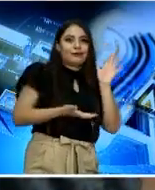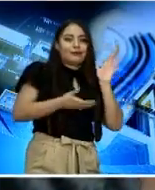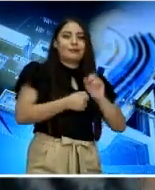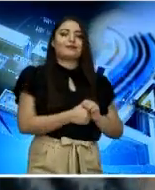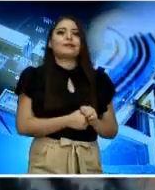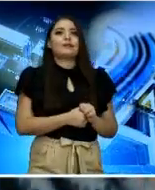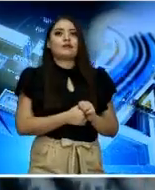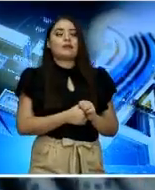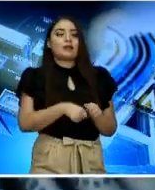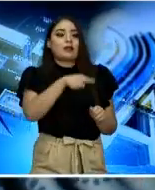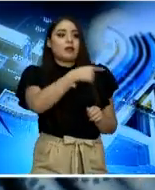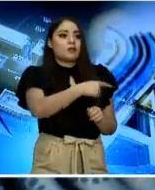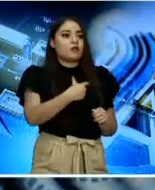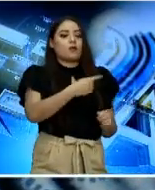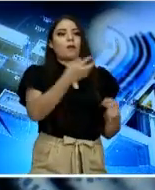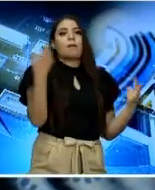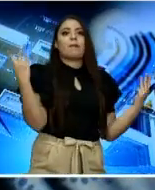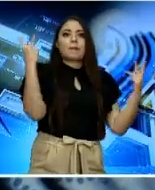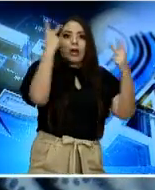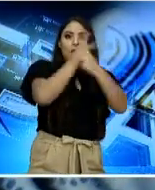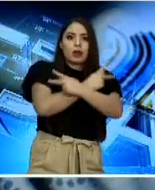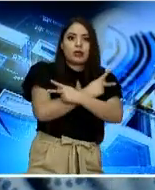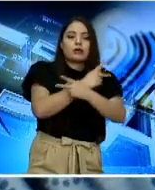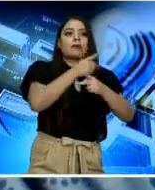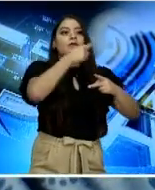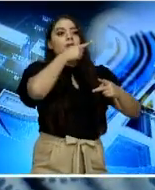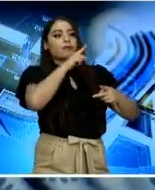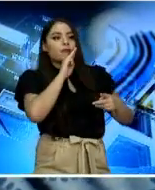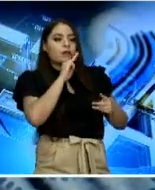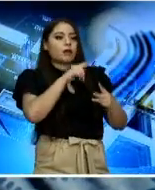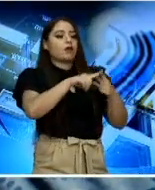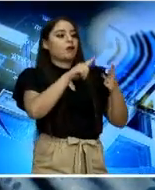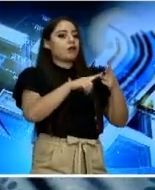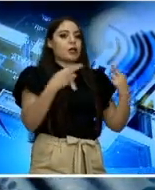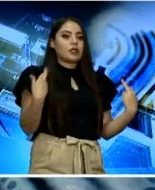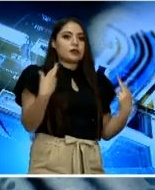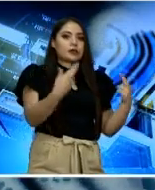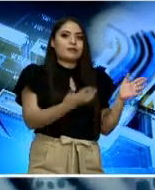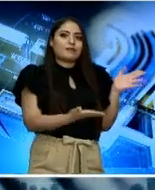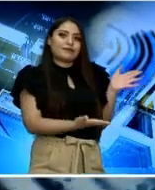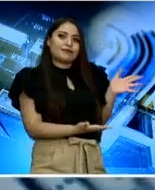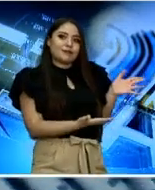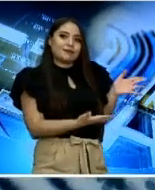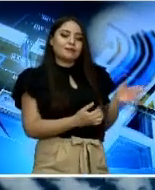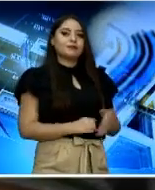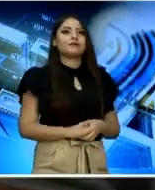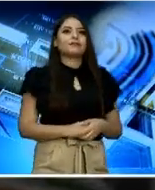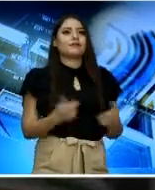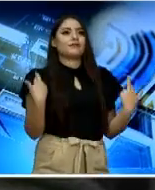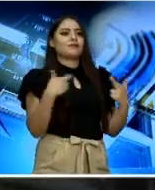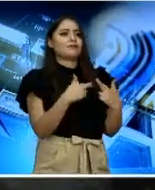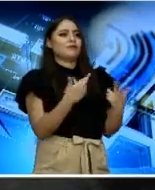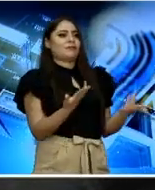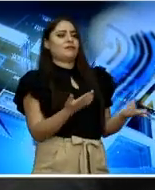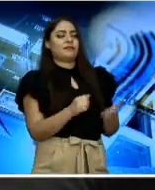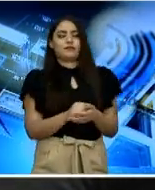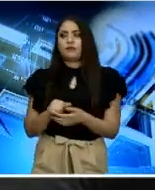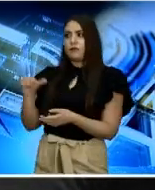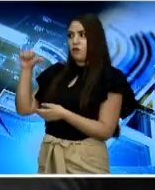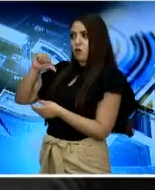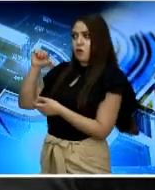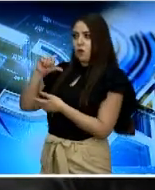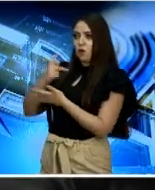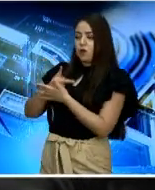sus padrinos, sus papás, su regalo, la maestra. ¿Y hoy es la entrega oficial